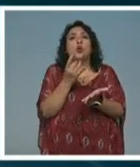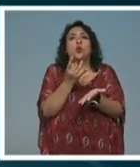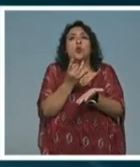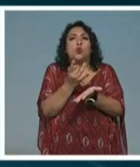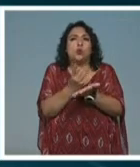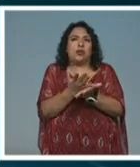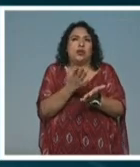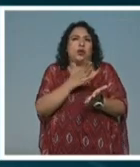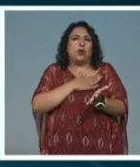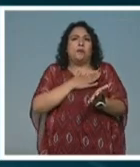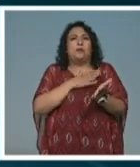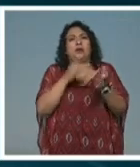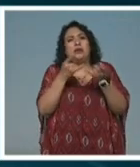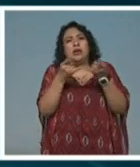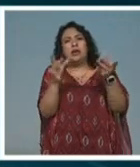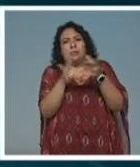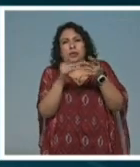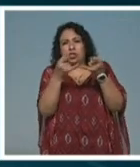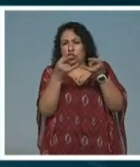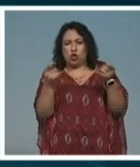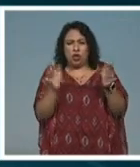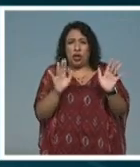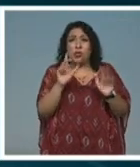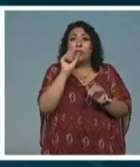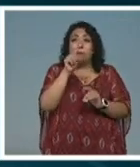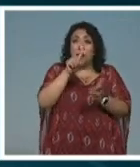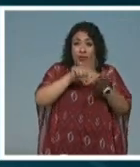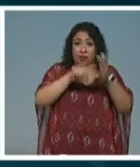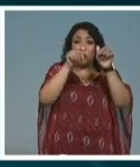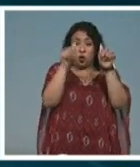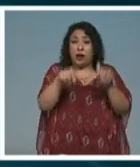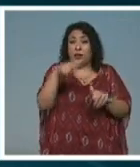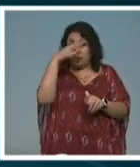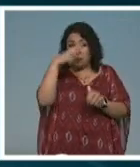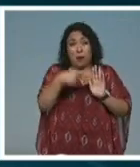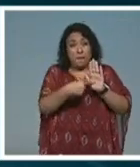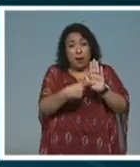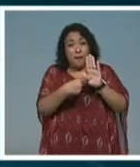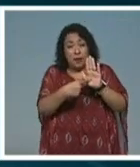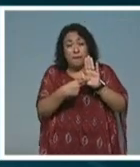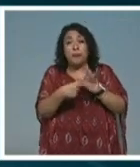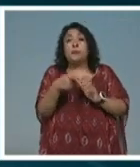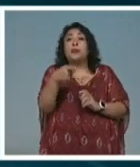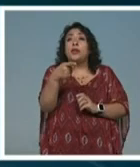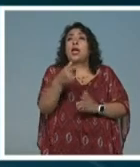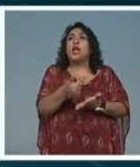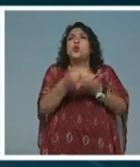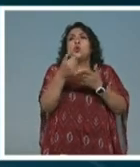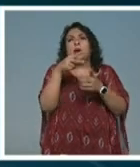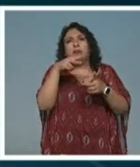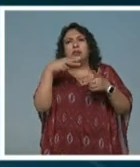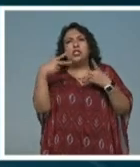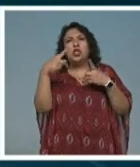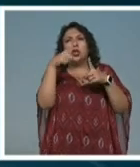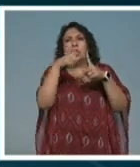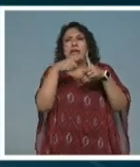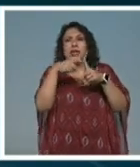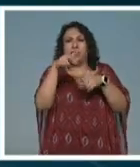no tan solo en nuestras narrativas históricas, sino en particular en el arte en México, y le sirve para generar una visión